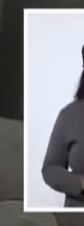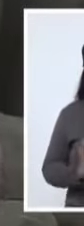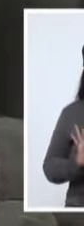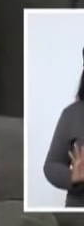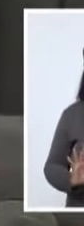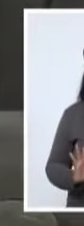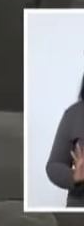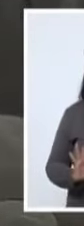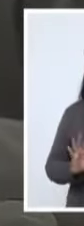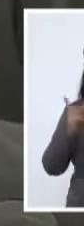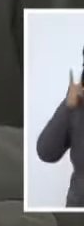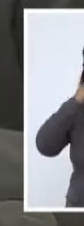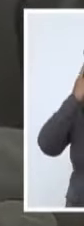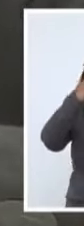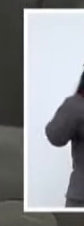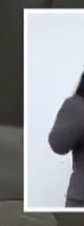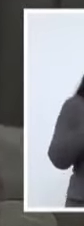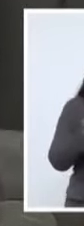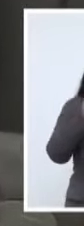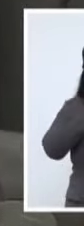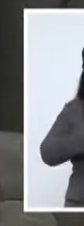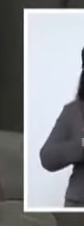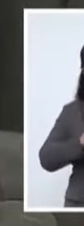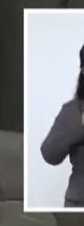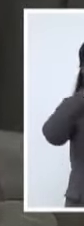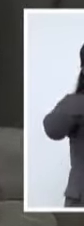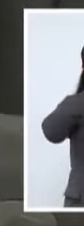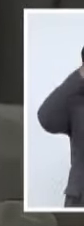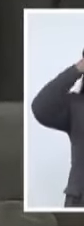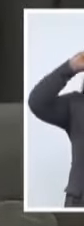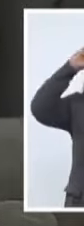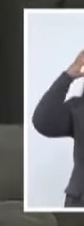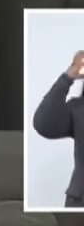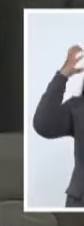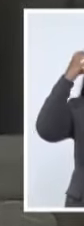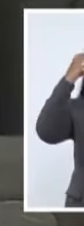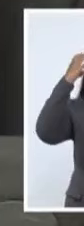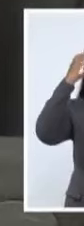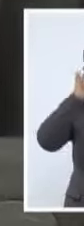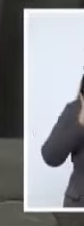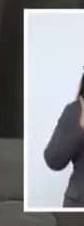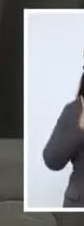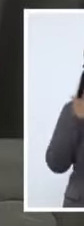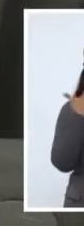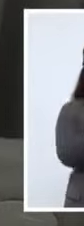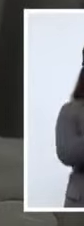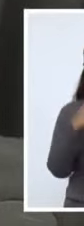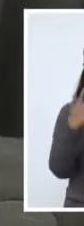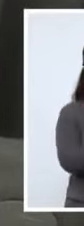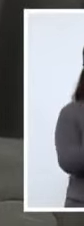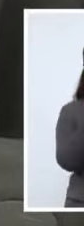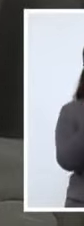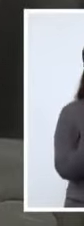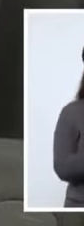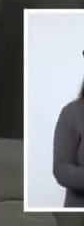cuando se ha escuchado hablar de bloqueo interno, eso suena a un trasfondo